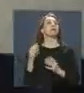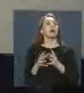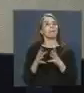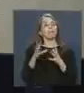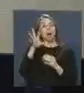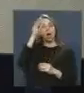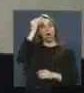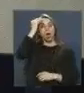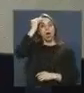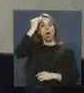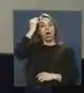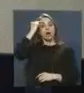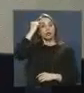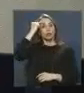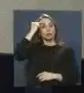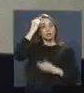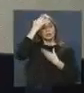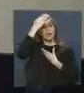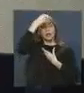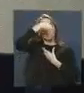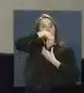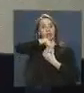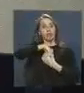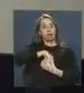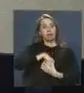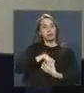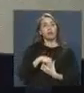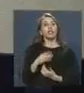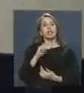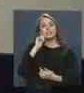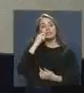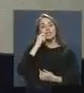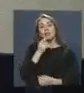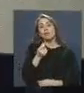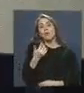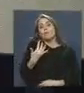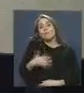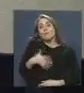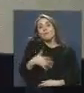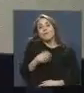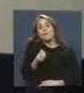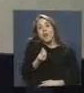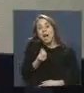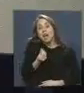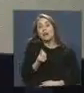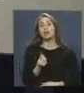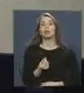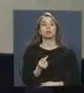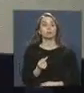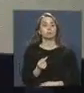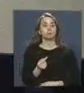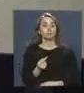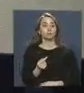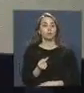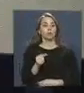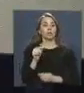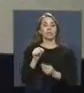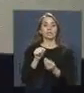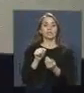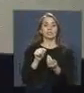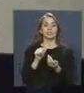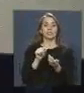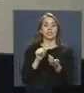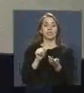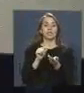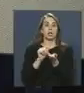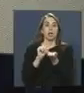de concientización e internalización de lo que implica el valor de ese centro, de ese punto,